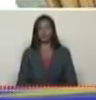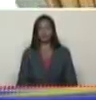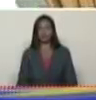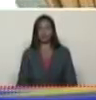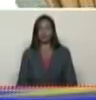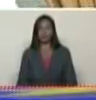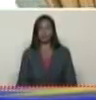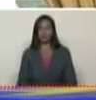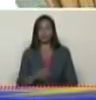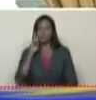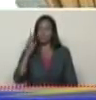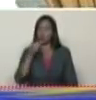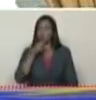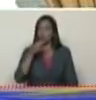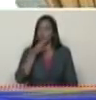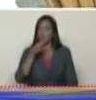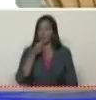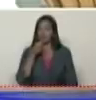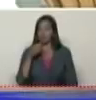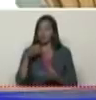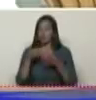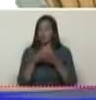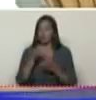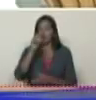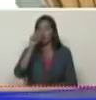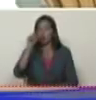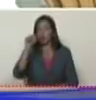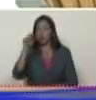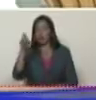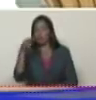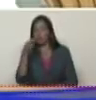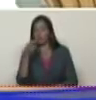una rueda de prensa de una ONG,